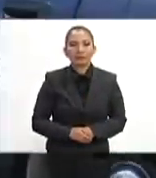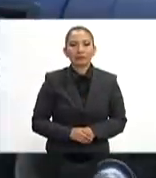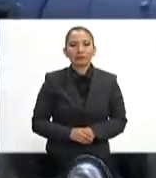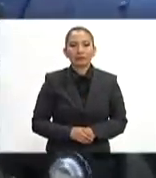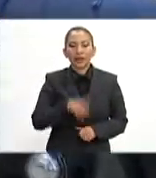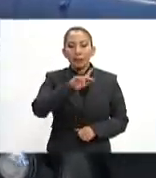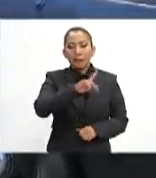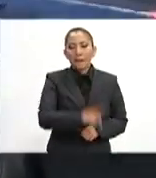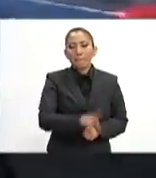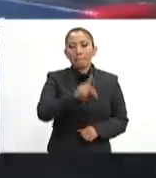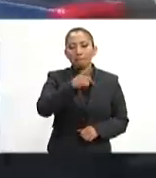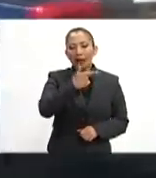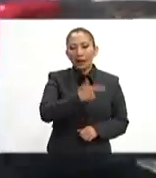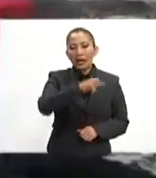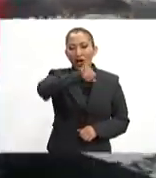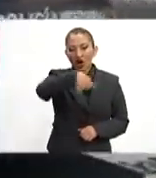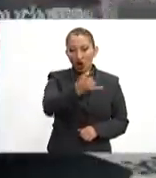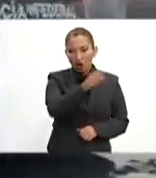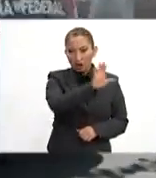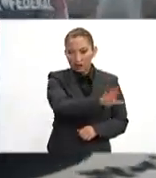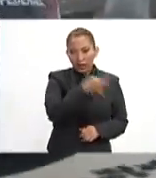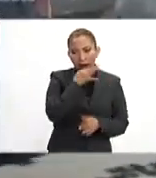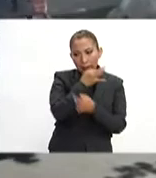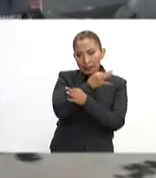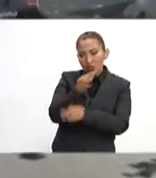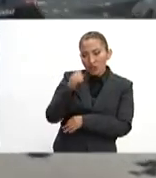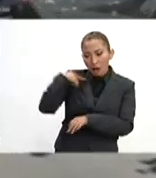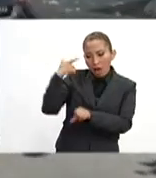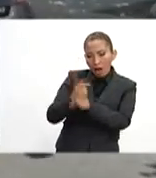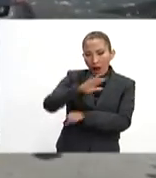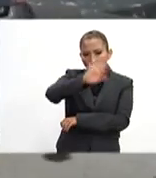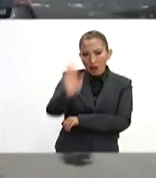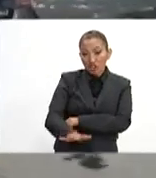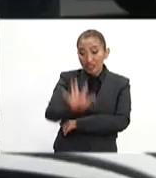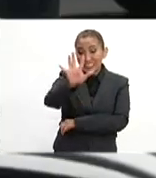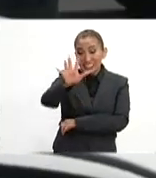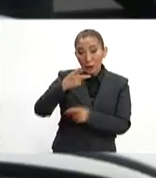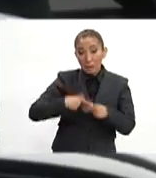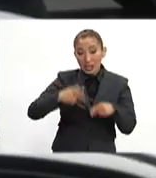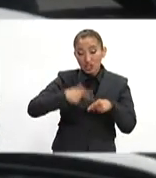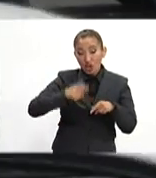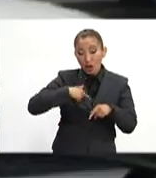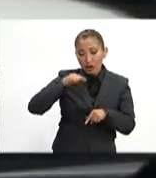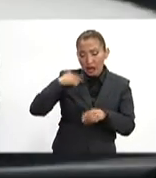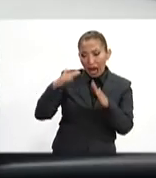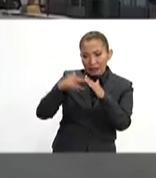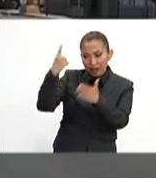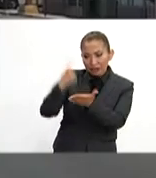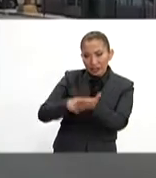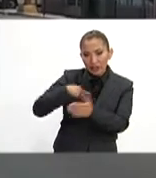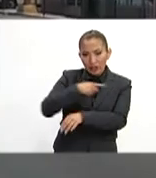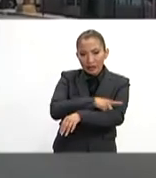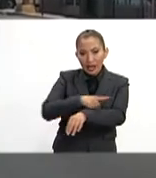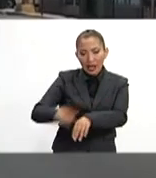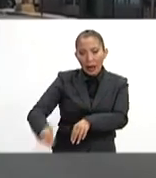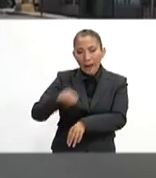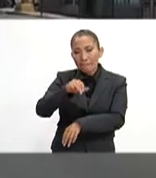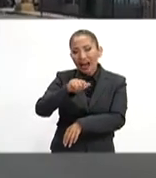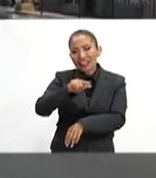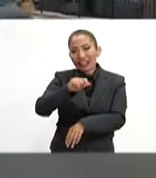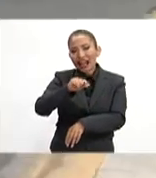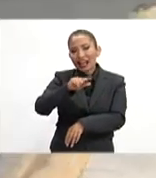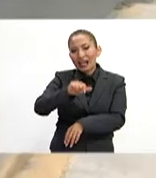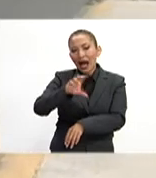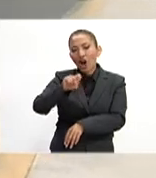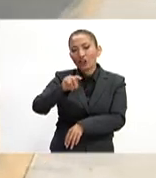La Procuraduría General de Justicia informó que hallaron los cadáveres de 5 personas en una vivienda de la delegación Magdalena